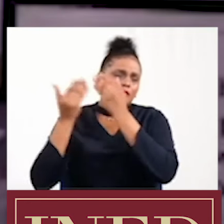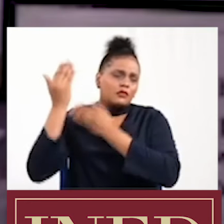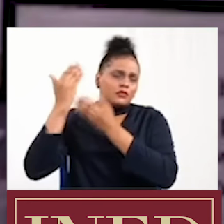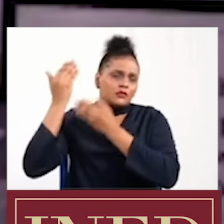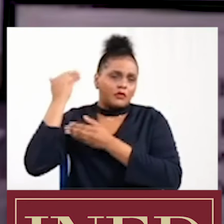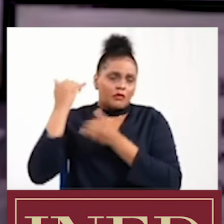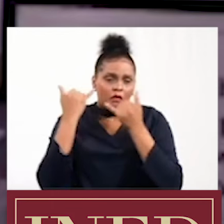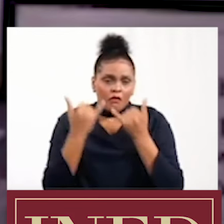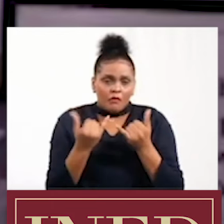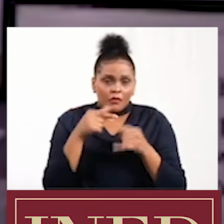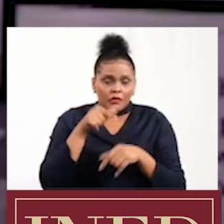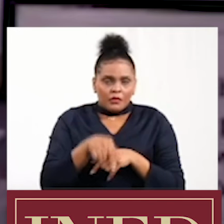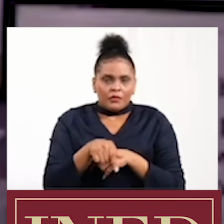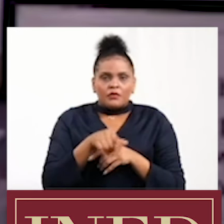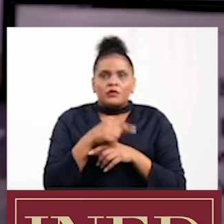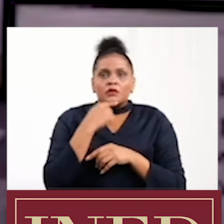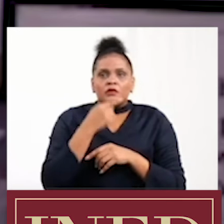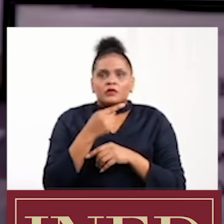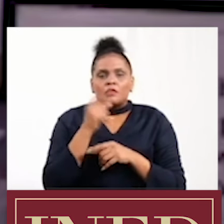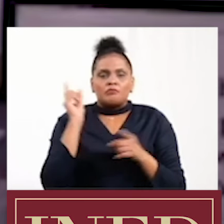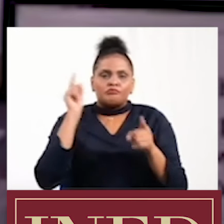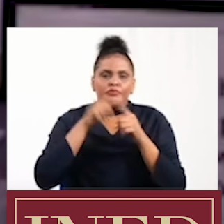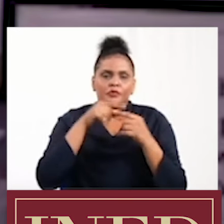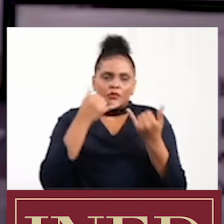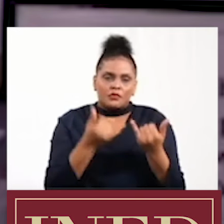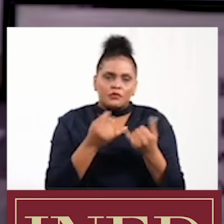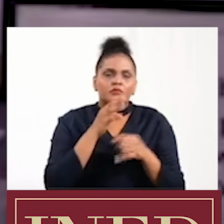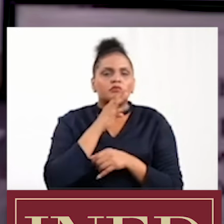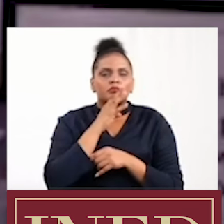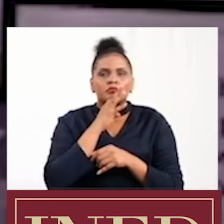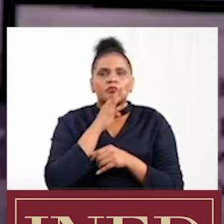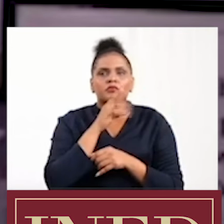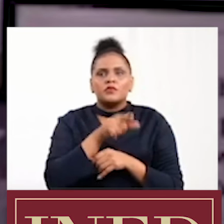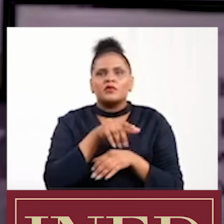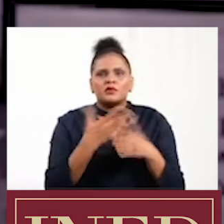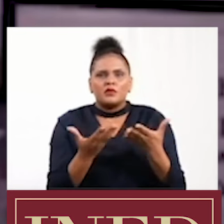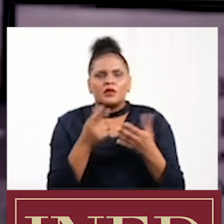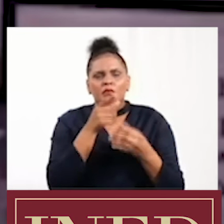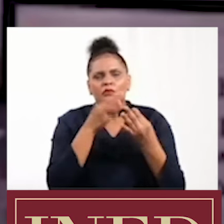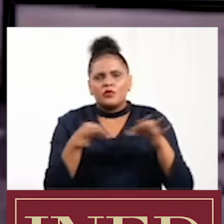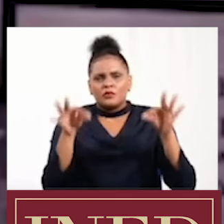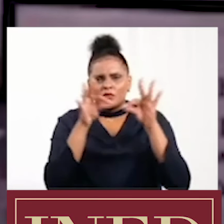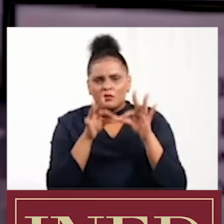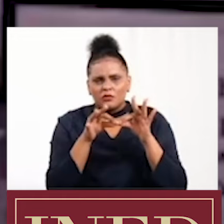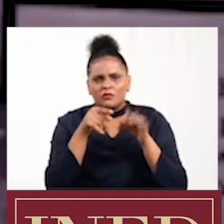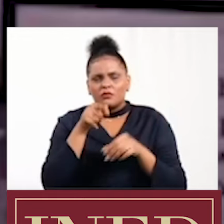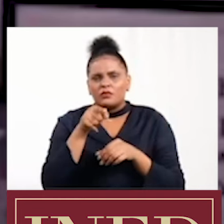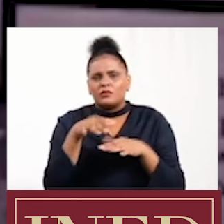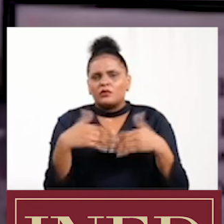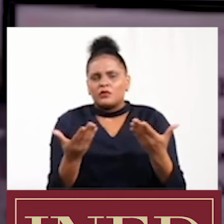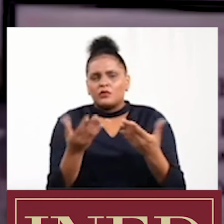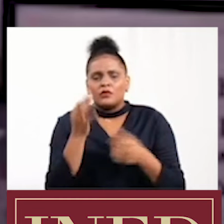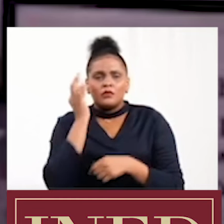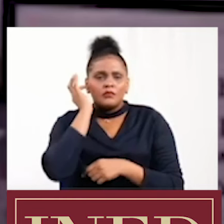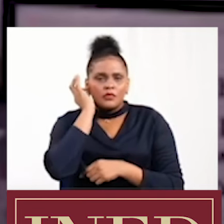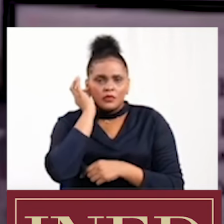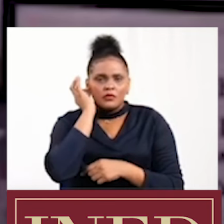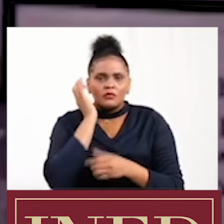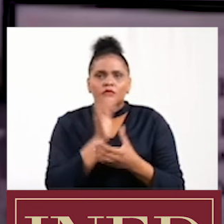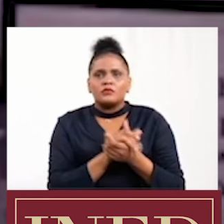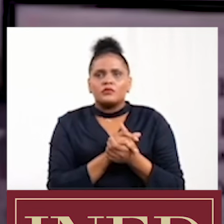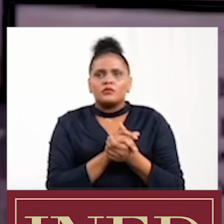visibilizando que empieza a visibilizarse en bolivia y que tiene que ver con que digamos es importante el acceso a las mujeres tenemos derecho